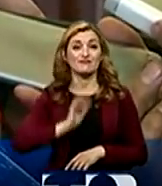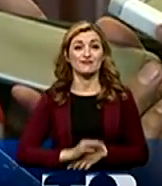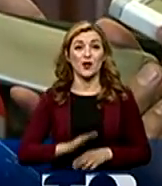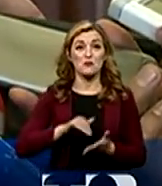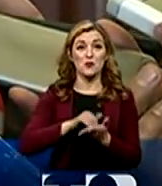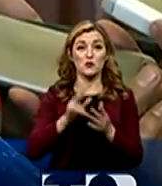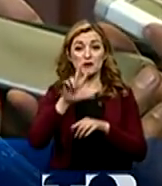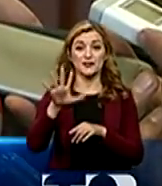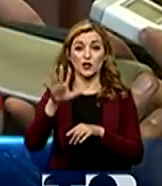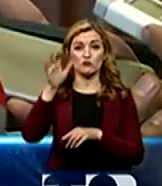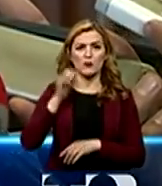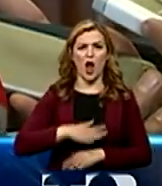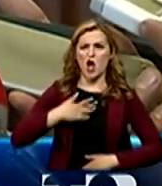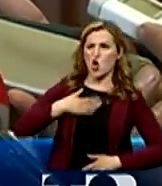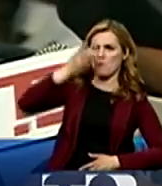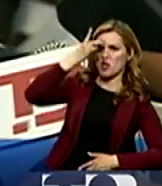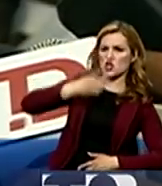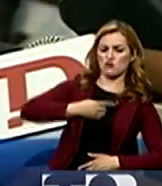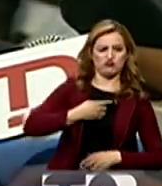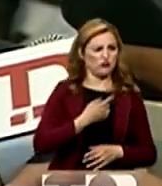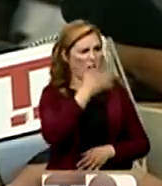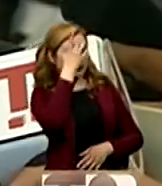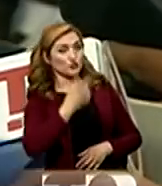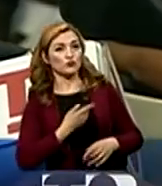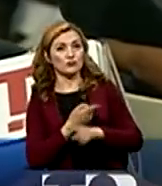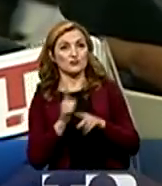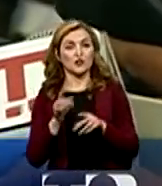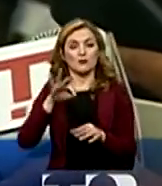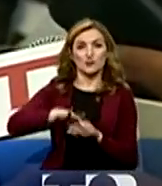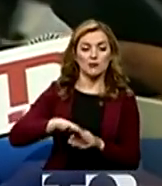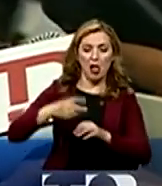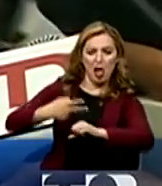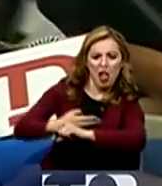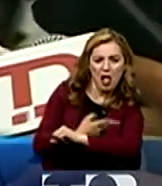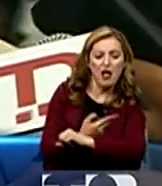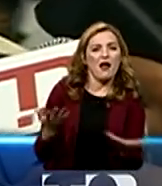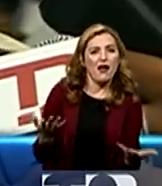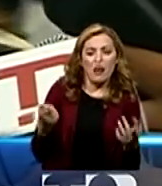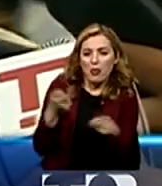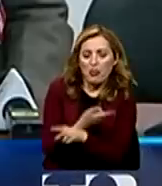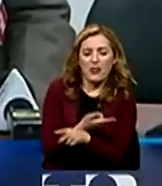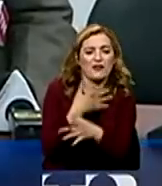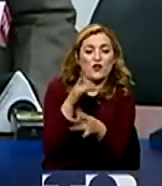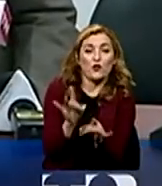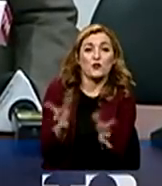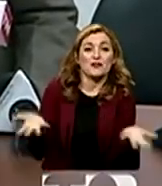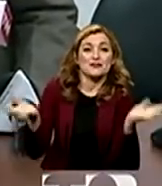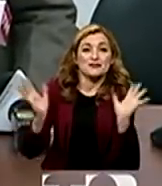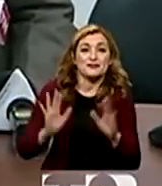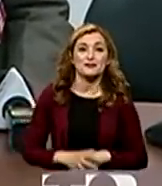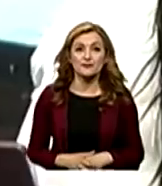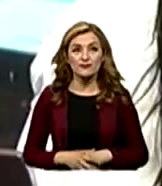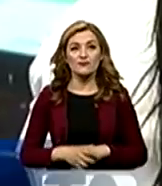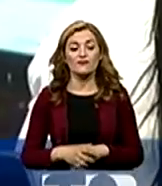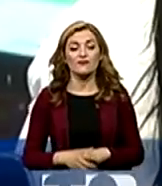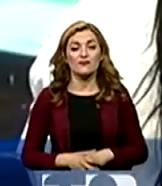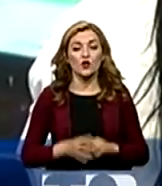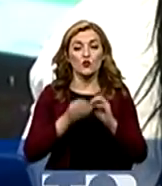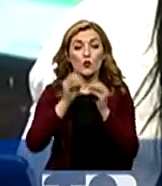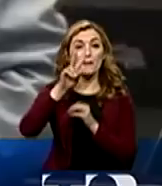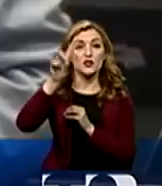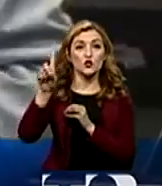del bloque que tienen posiciones individuales. Cuando votamos igual nos decían borregos. Y ahora aquí hay divergencia, tampoco les gusta. Creo esperará que haya la nulidad